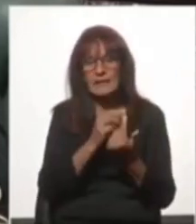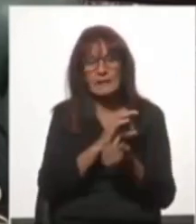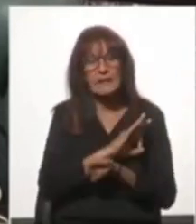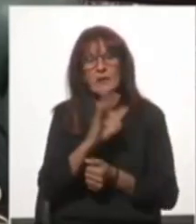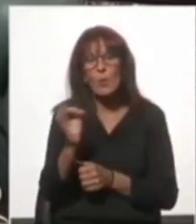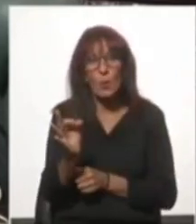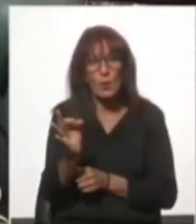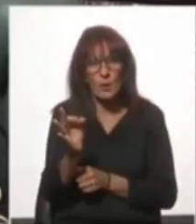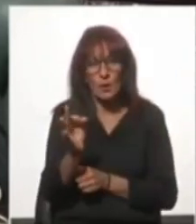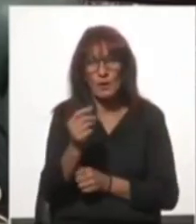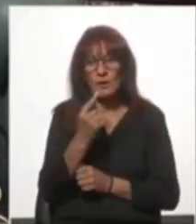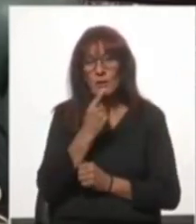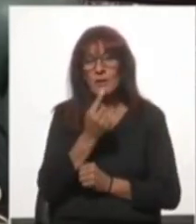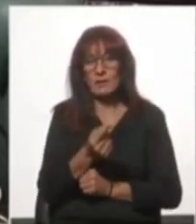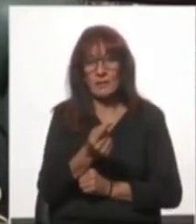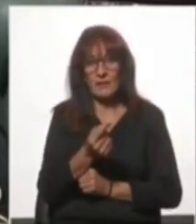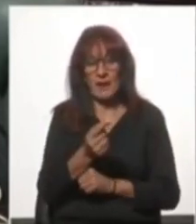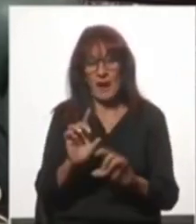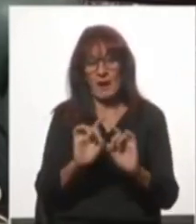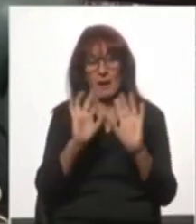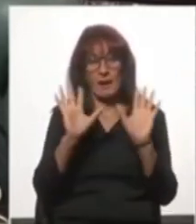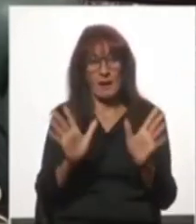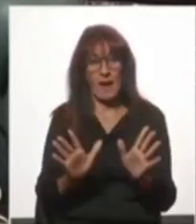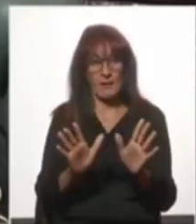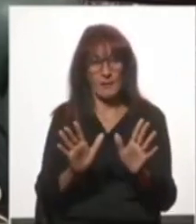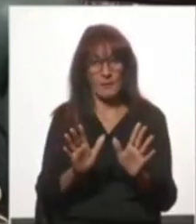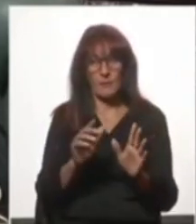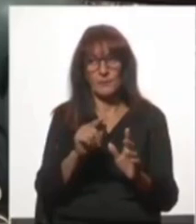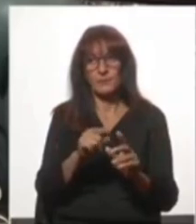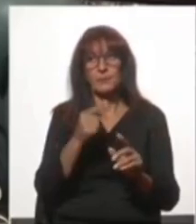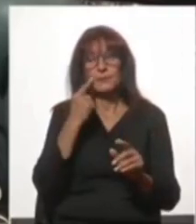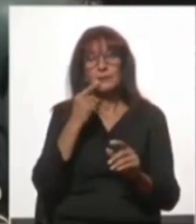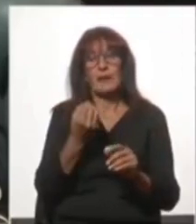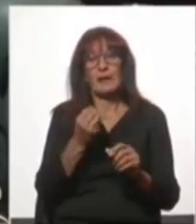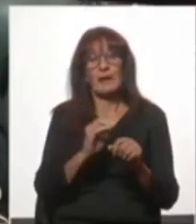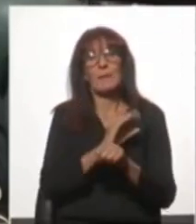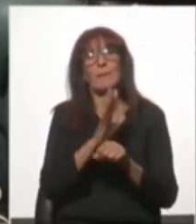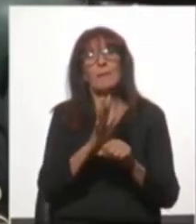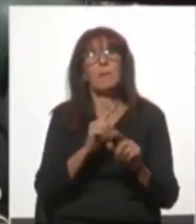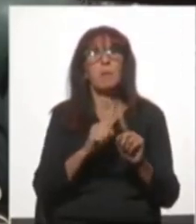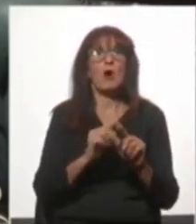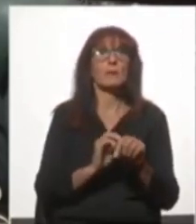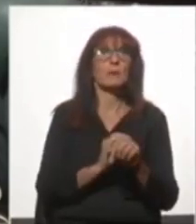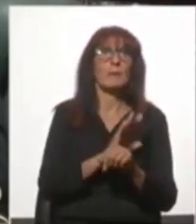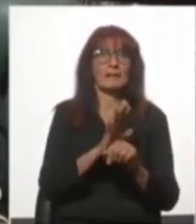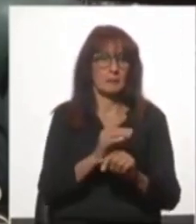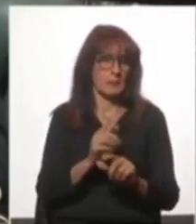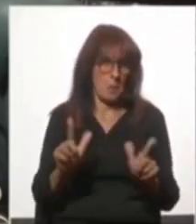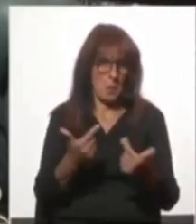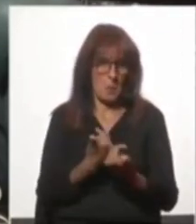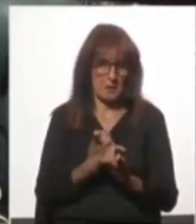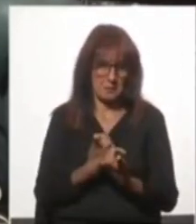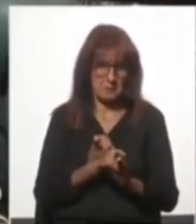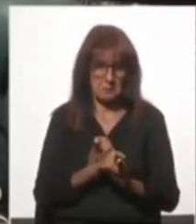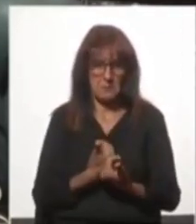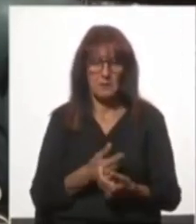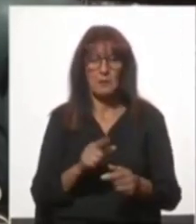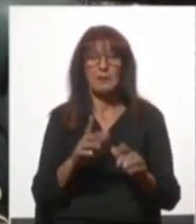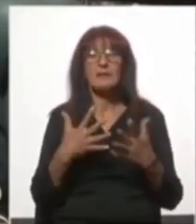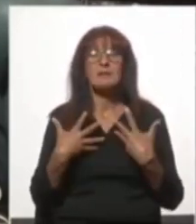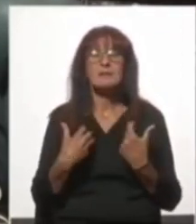que tome claramente en consideración el marco de la pandemia. En materia de